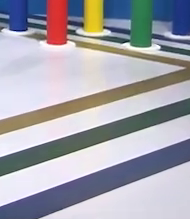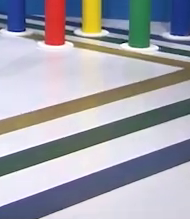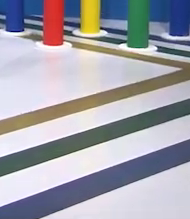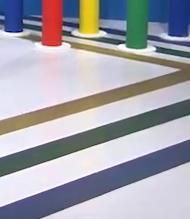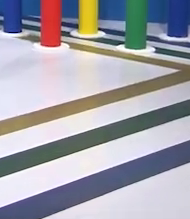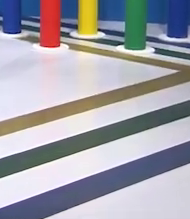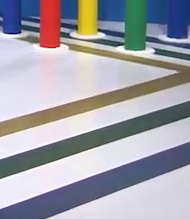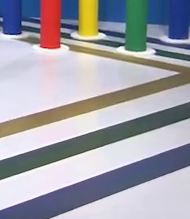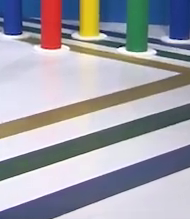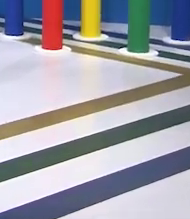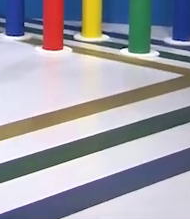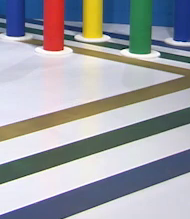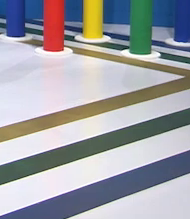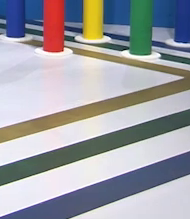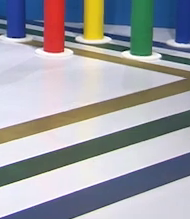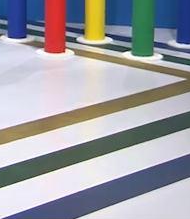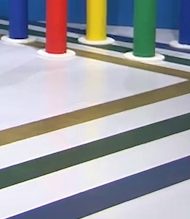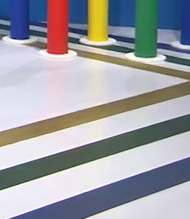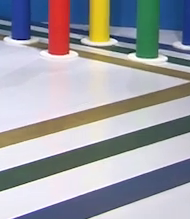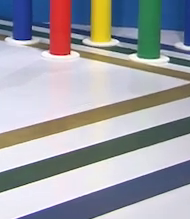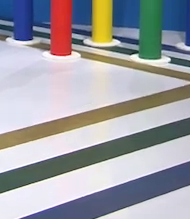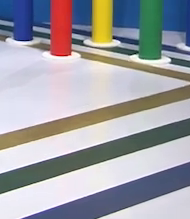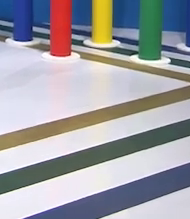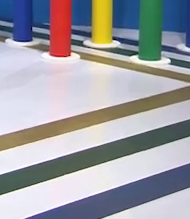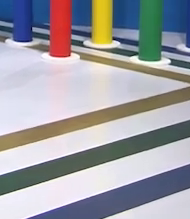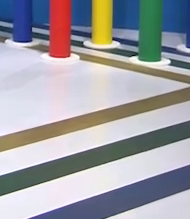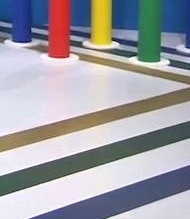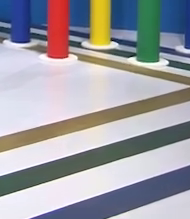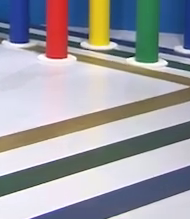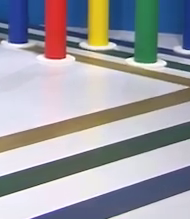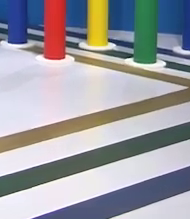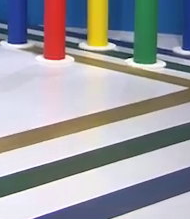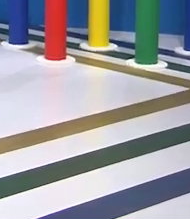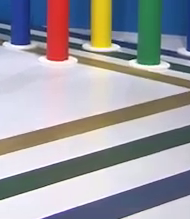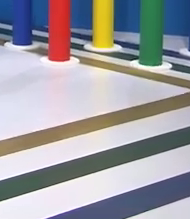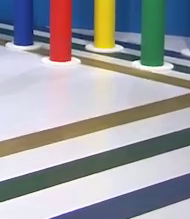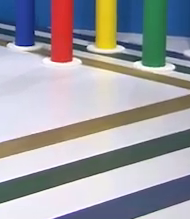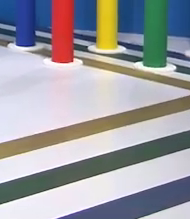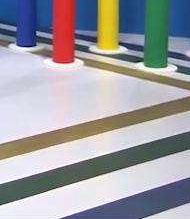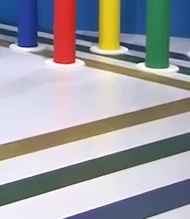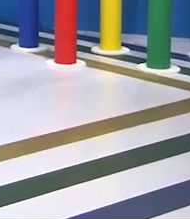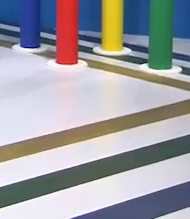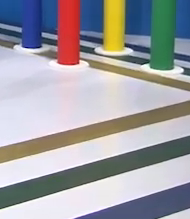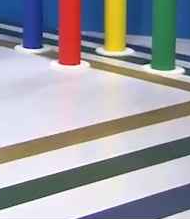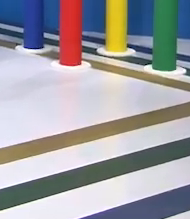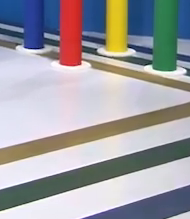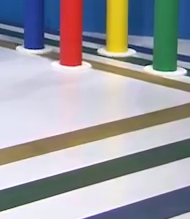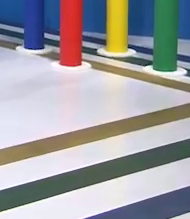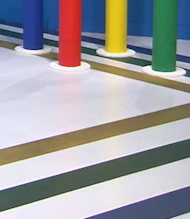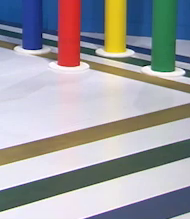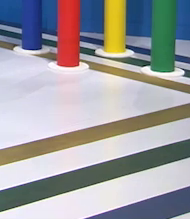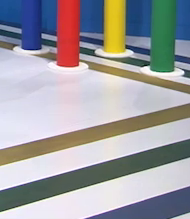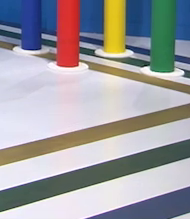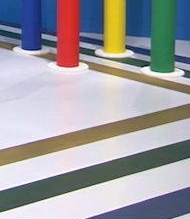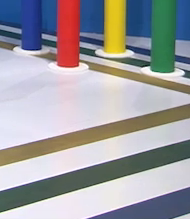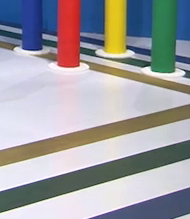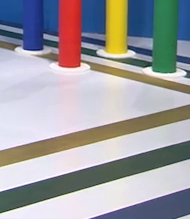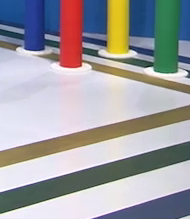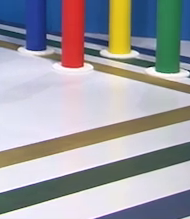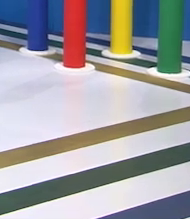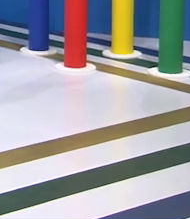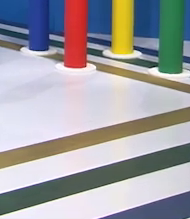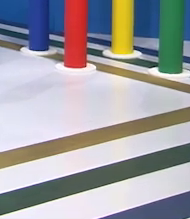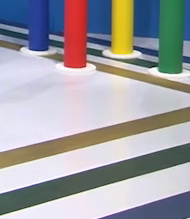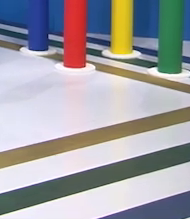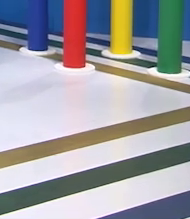en casa ya terminaron el suyo y alguien como se cuelga de un poquito para ver si no se saca ninguna de las partes también